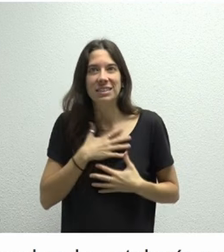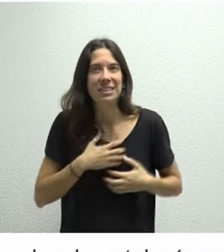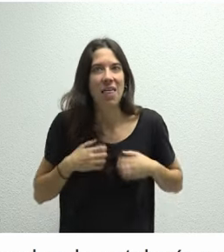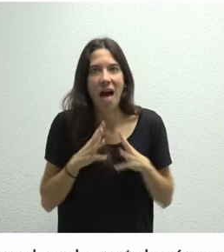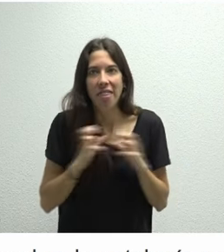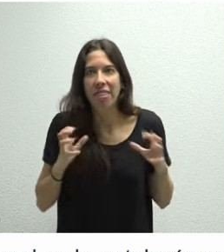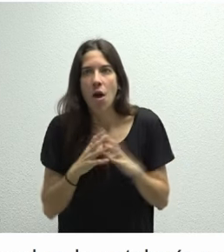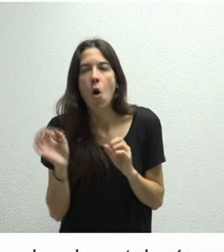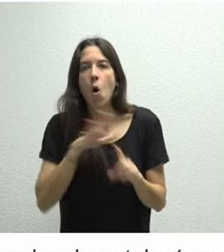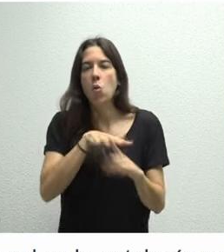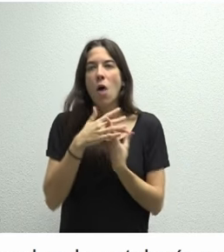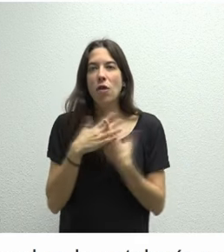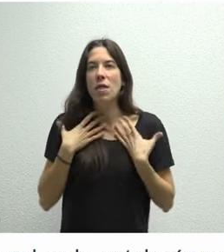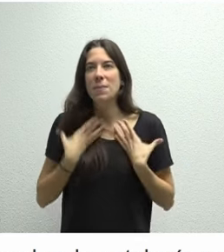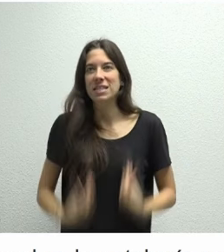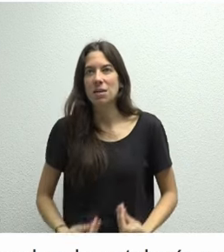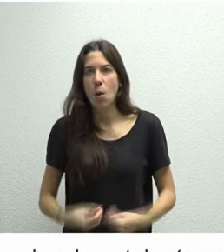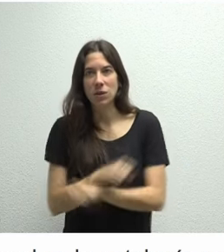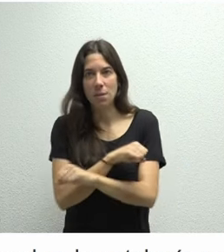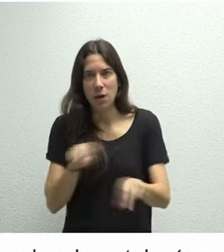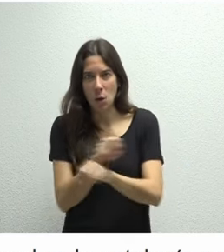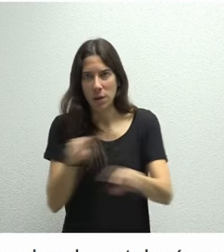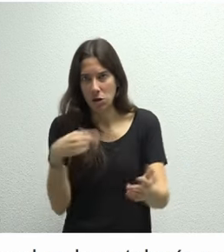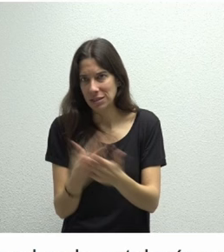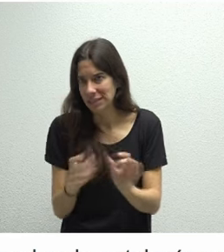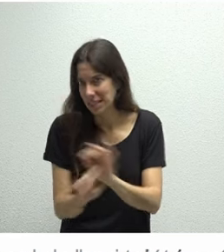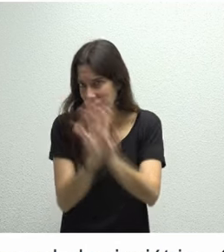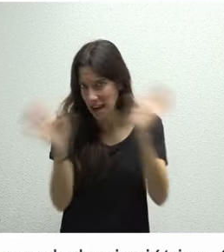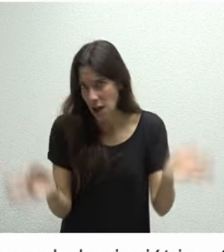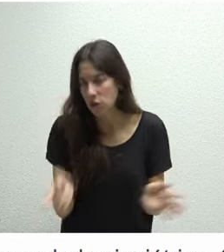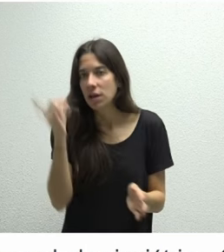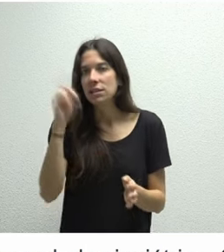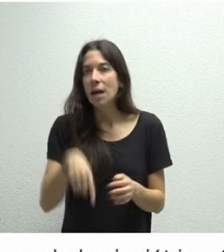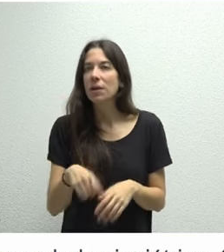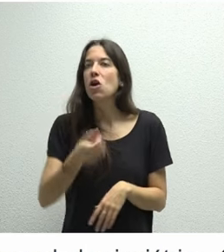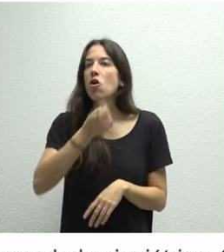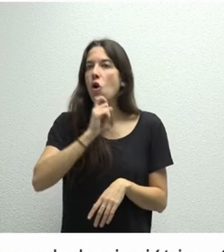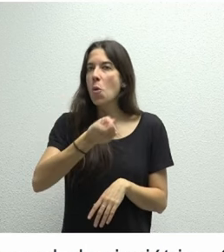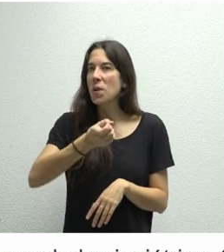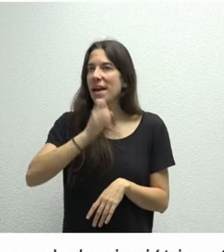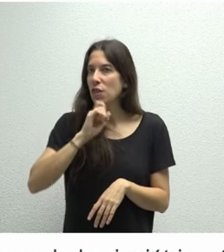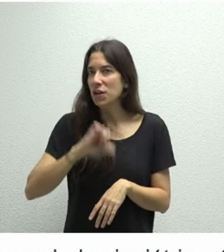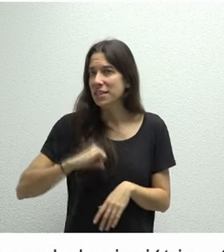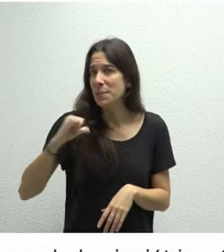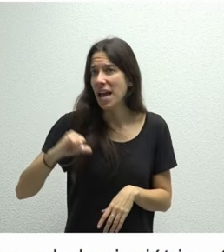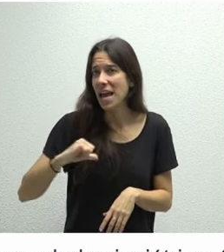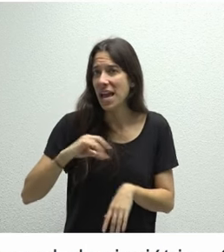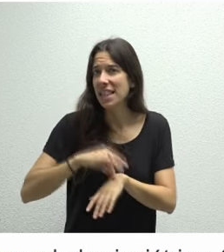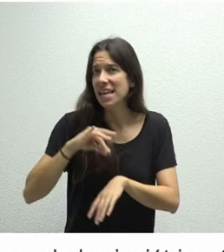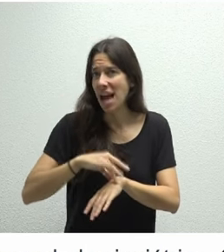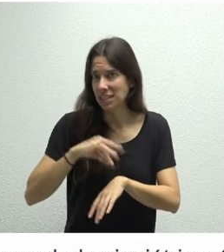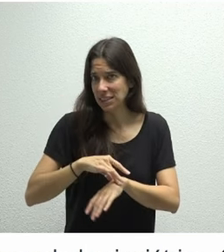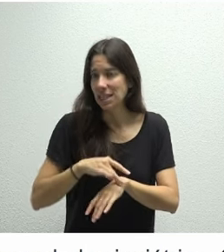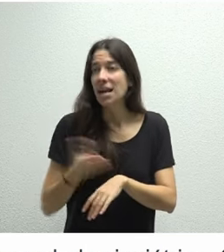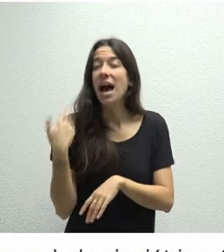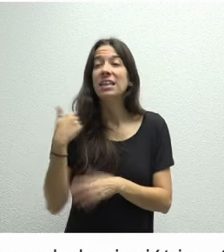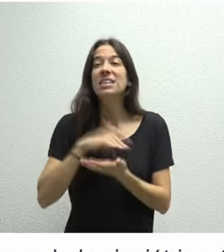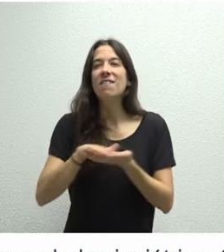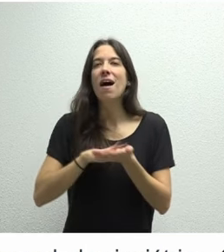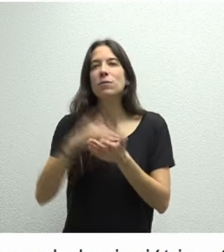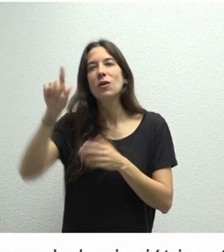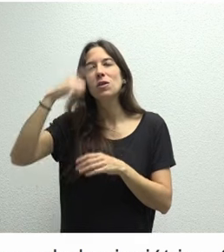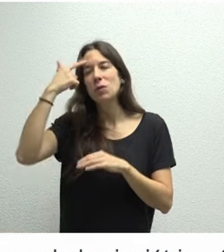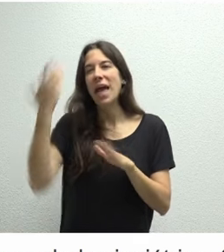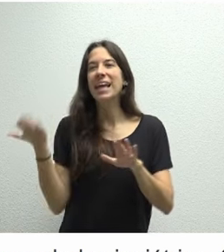un empeoramiento manifiesto mayor tasa de complicaciones médicas Y esto es muy serio Porque hablábamos del término eclip amiento